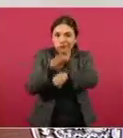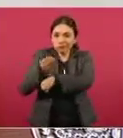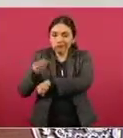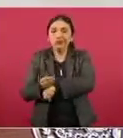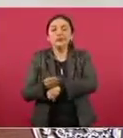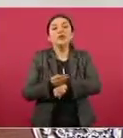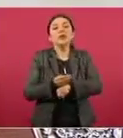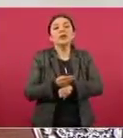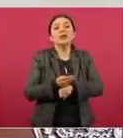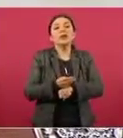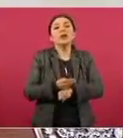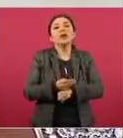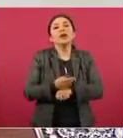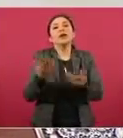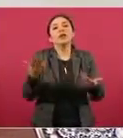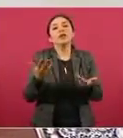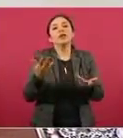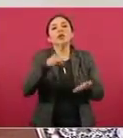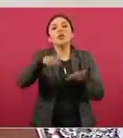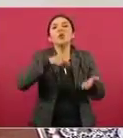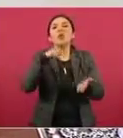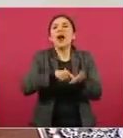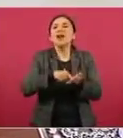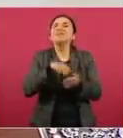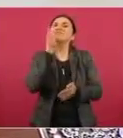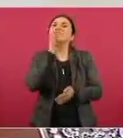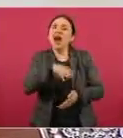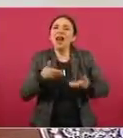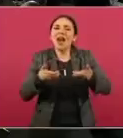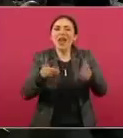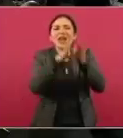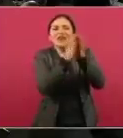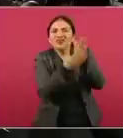para repavimentar donde se pueda,